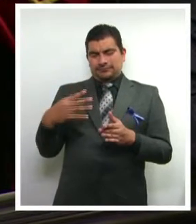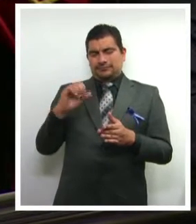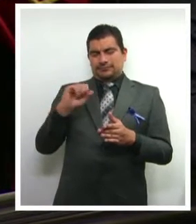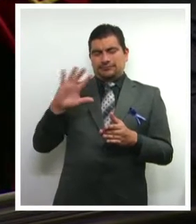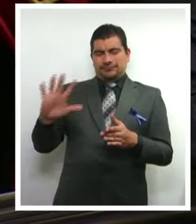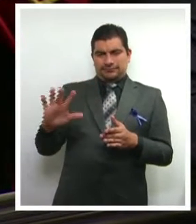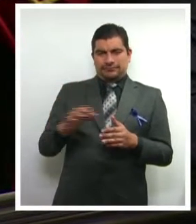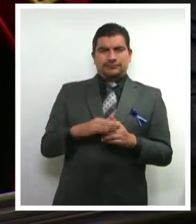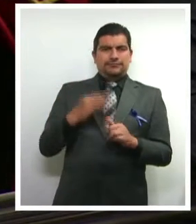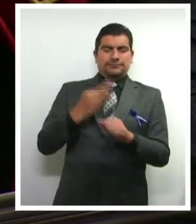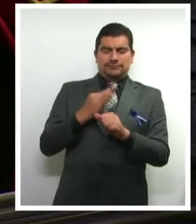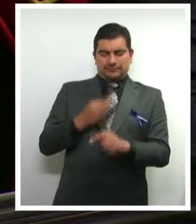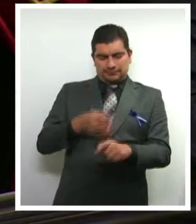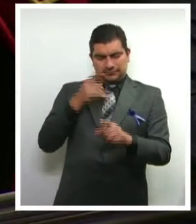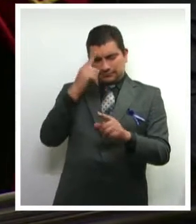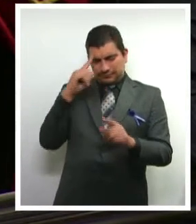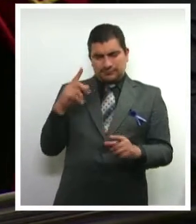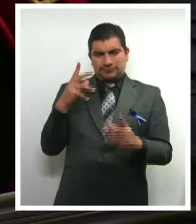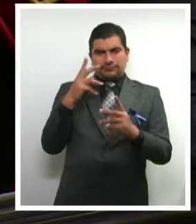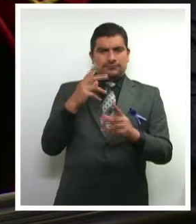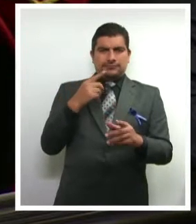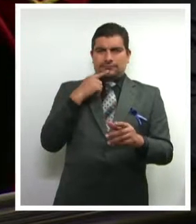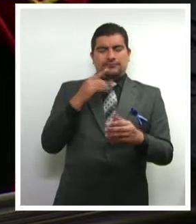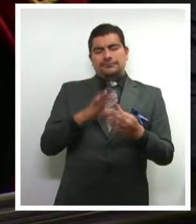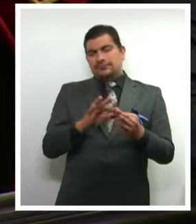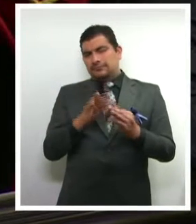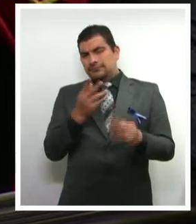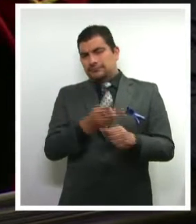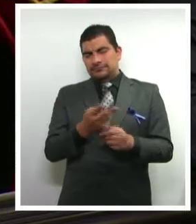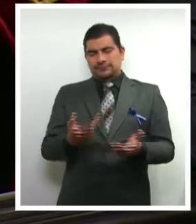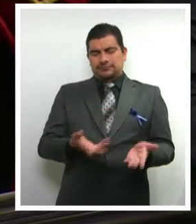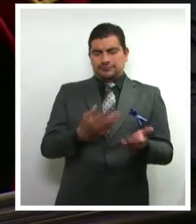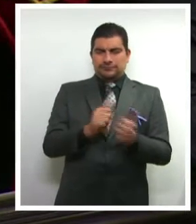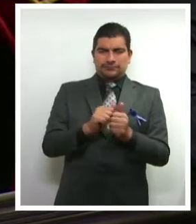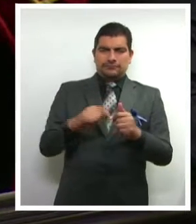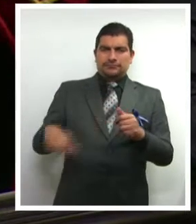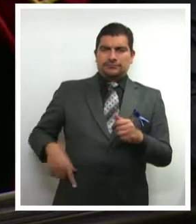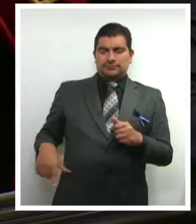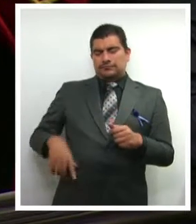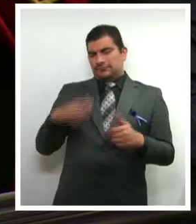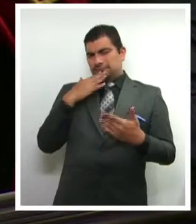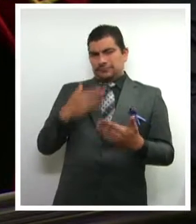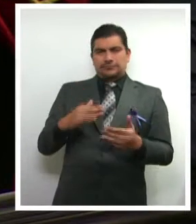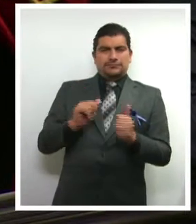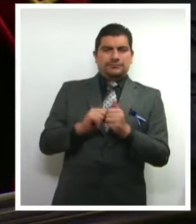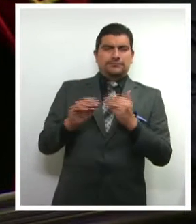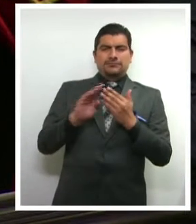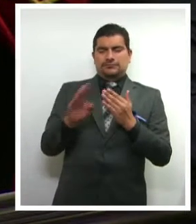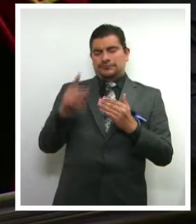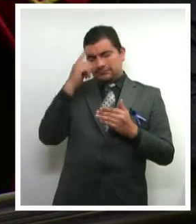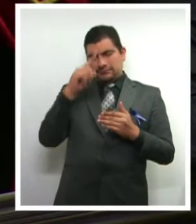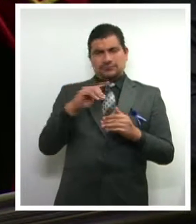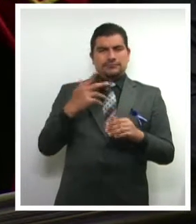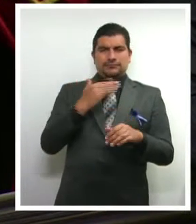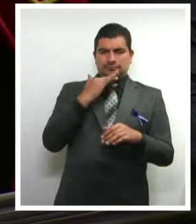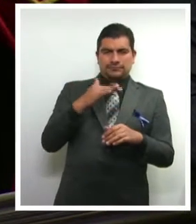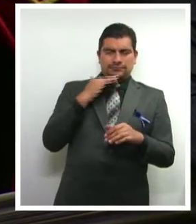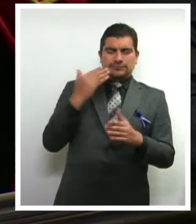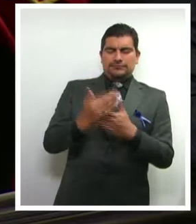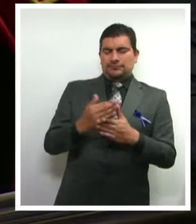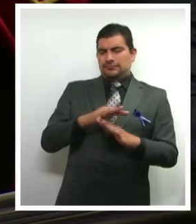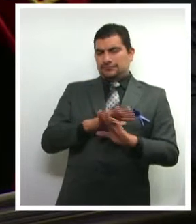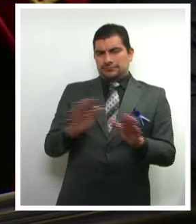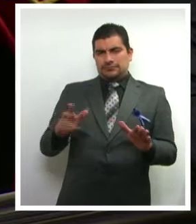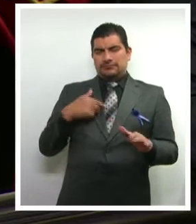y 65 para su dictamen. A la Comisión de Buen Gobierno, Combate a la Corrupción y Régimen de